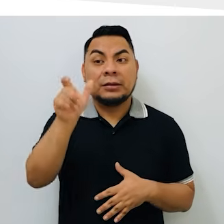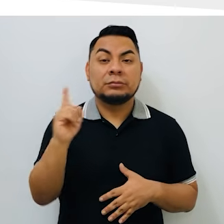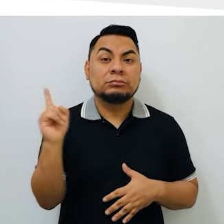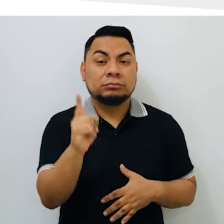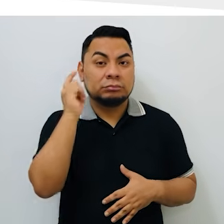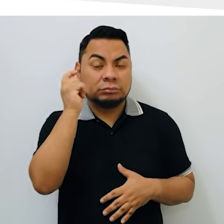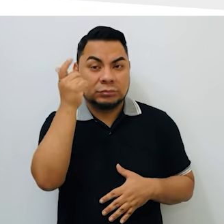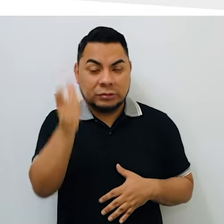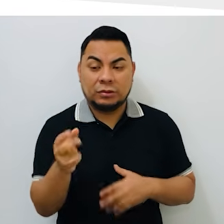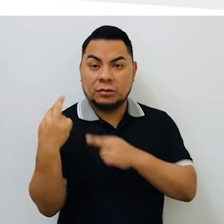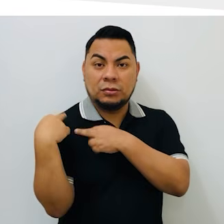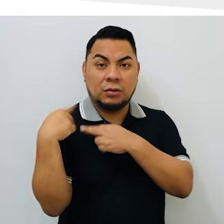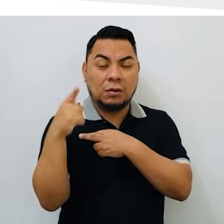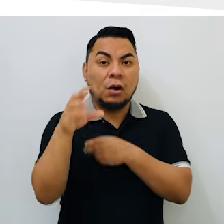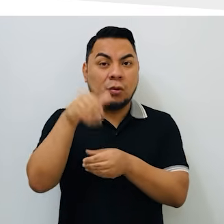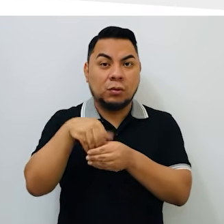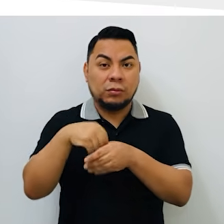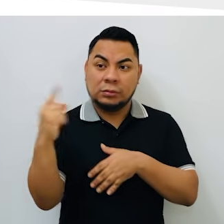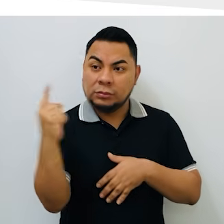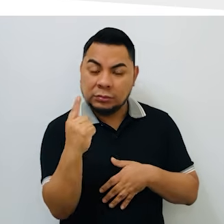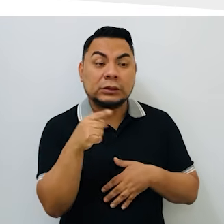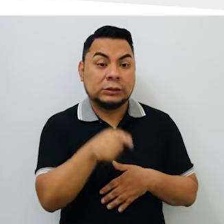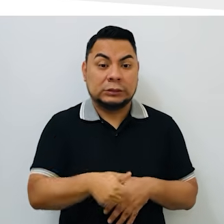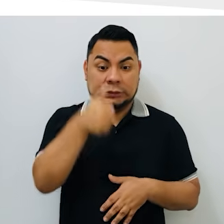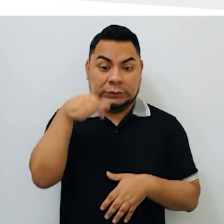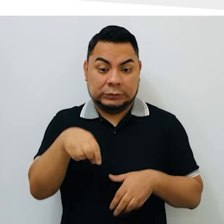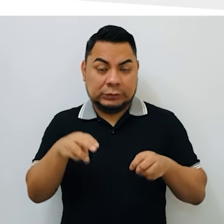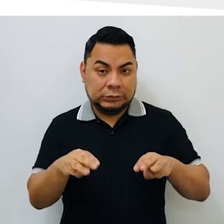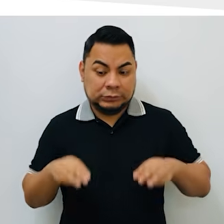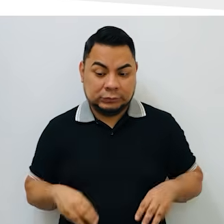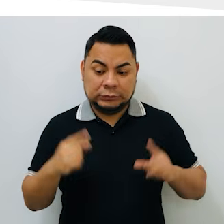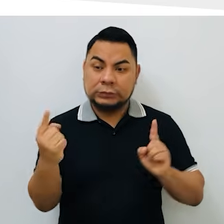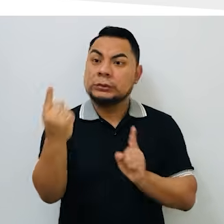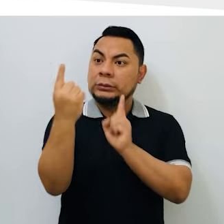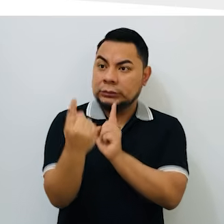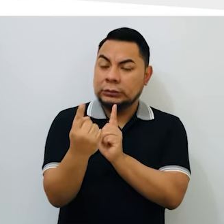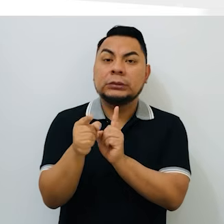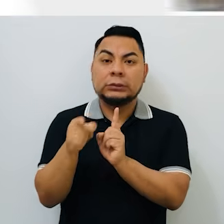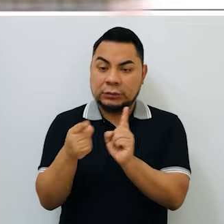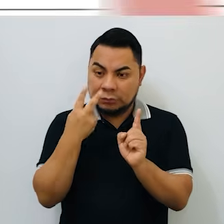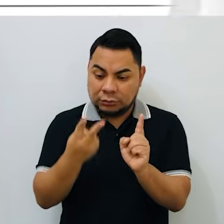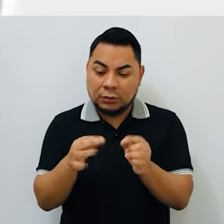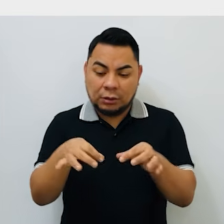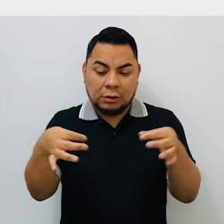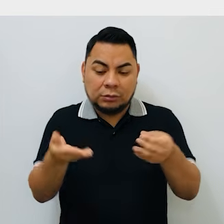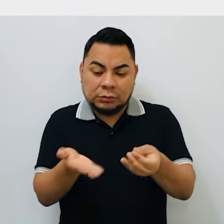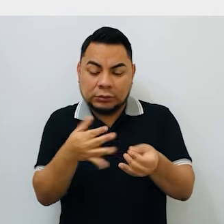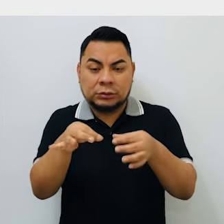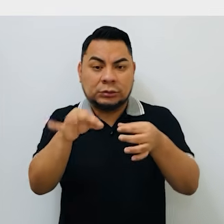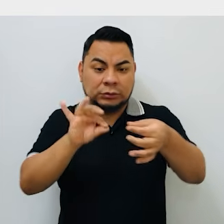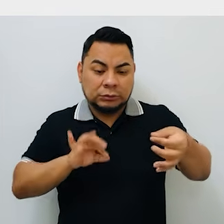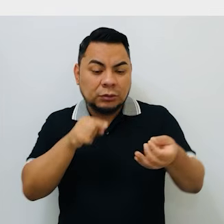En presencia de la coordinadora o el coordinador de la OMPE, la presidenta o el presidente de mesa abre la cartilla